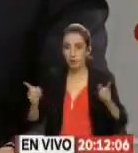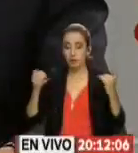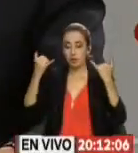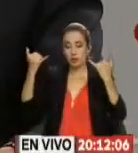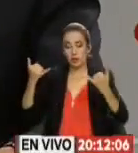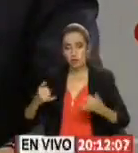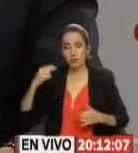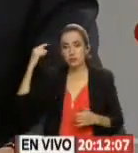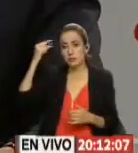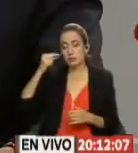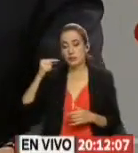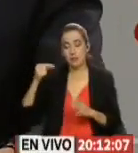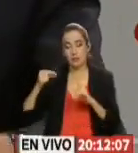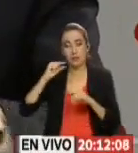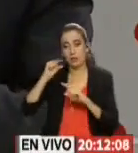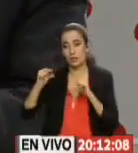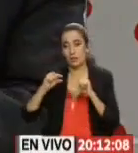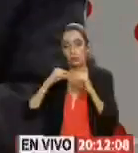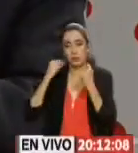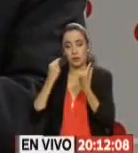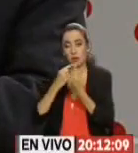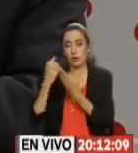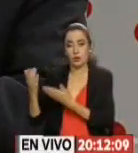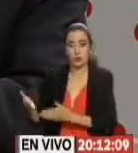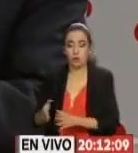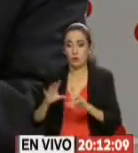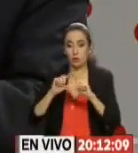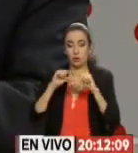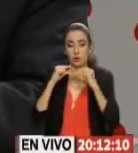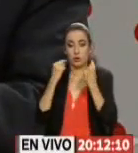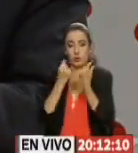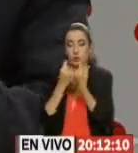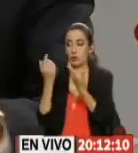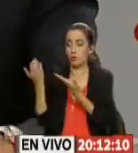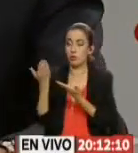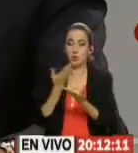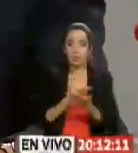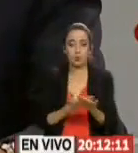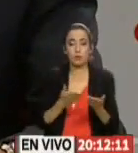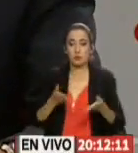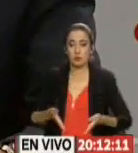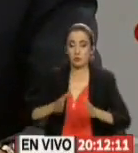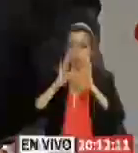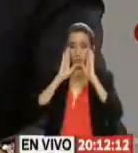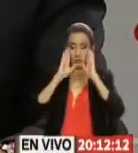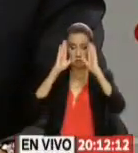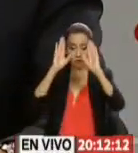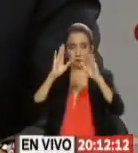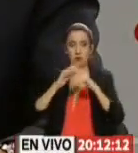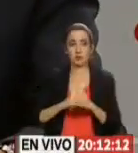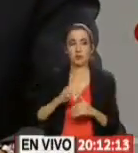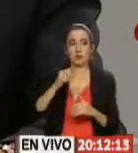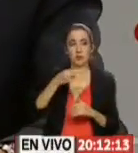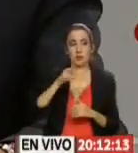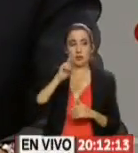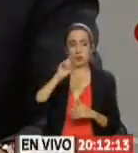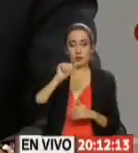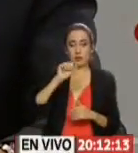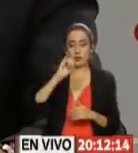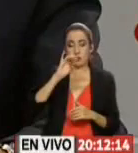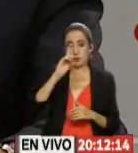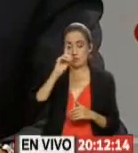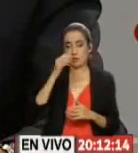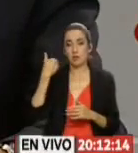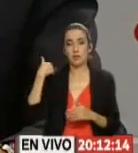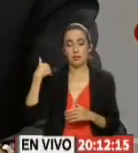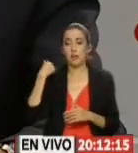grupo también tiene muy en cuenta que la ruta que ha trazado el presidente encargado Juan Guaidó parte de tres elementos